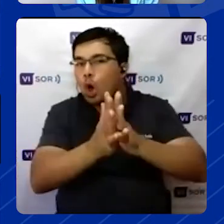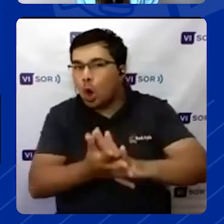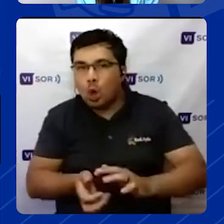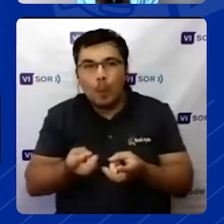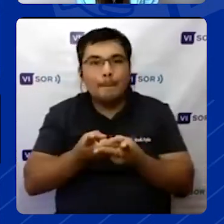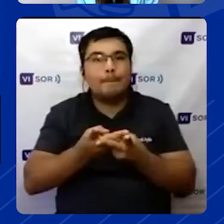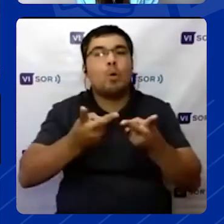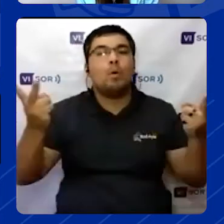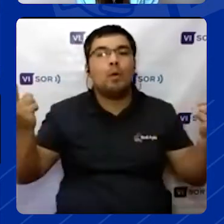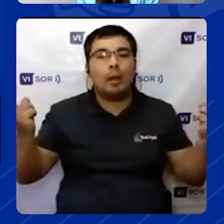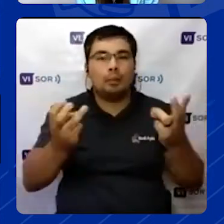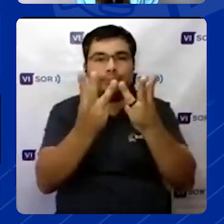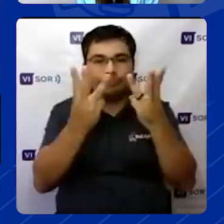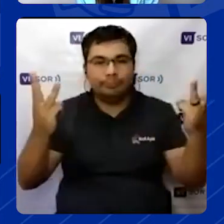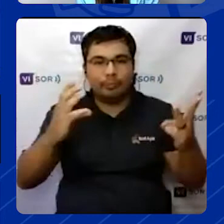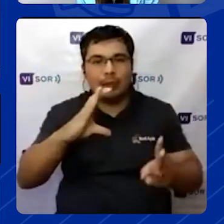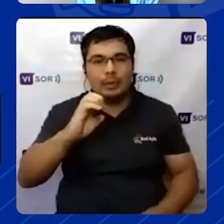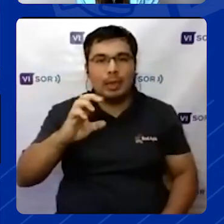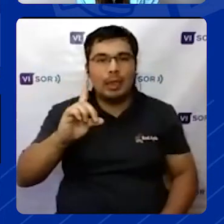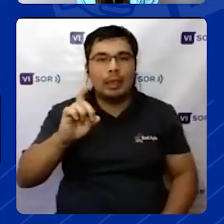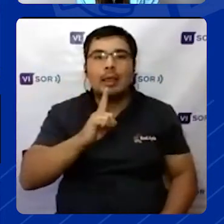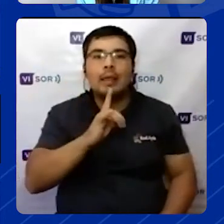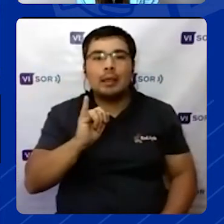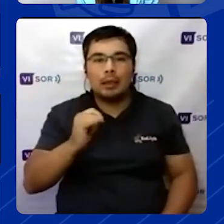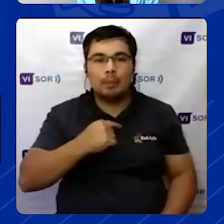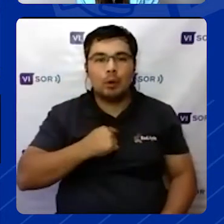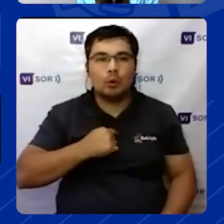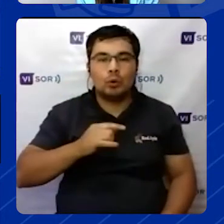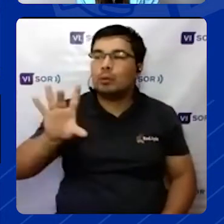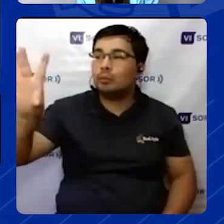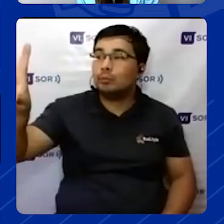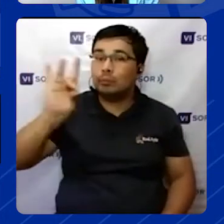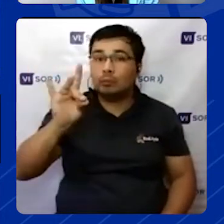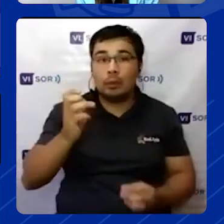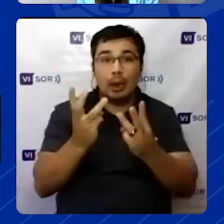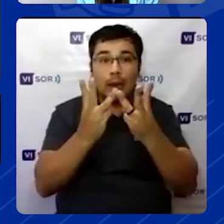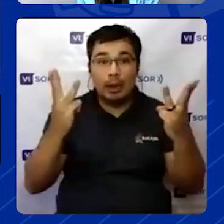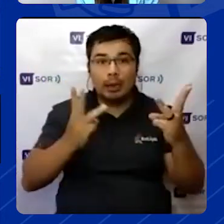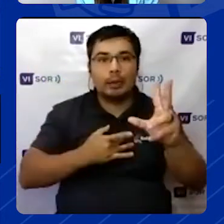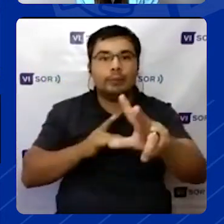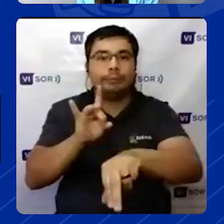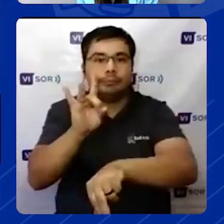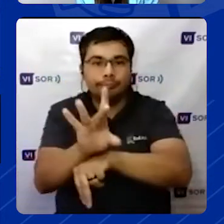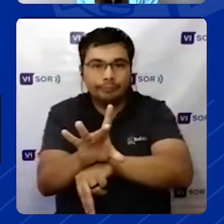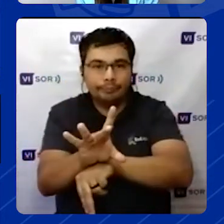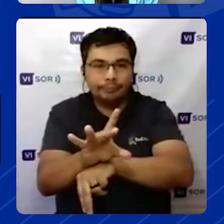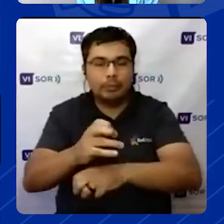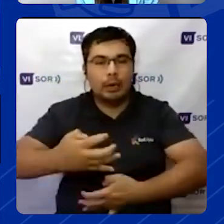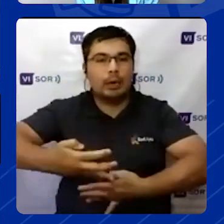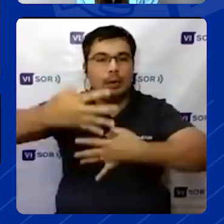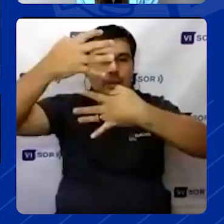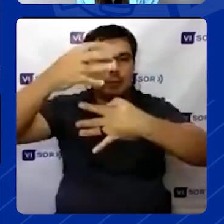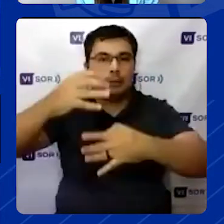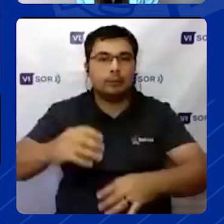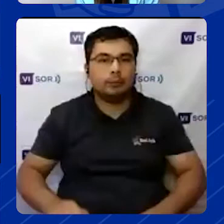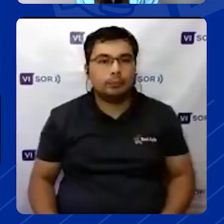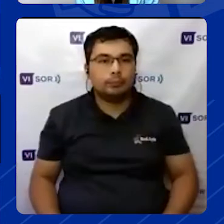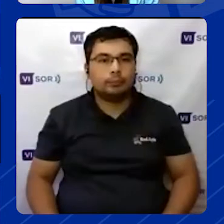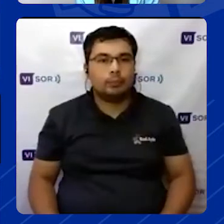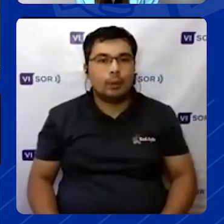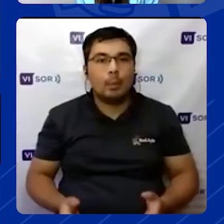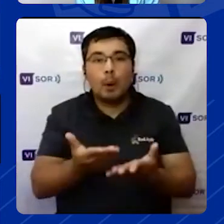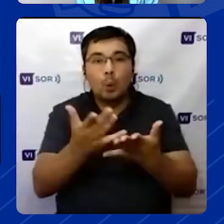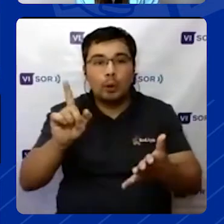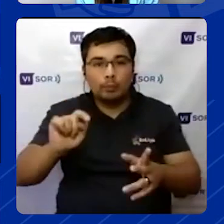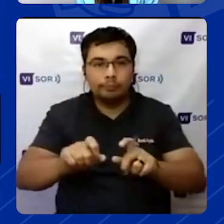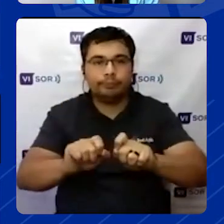de CEDETI, pero voy a conseguirme bien el link y ponerlo en el chat que haya o en donde van poniendo las preguntas para que